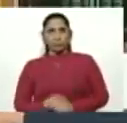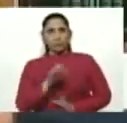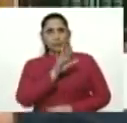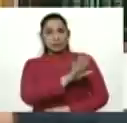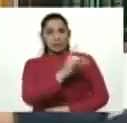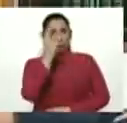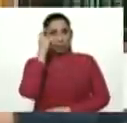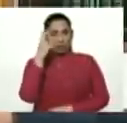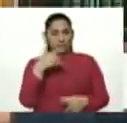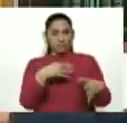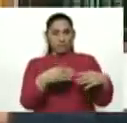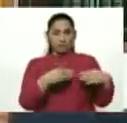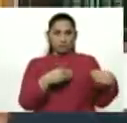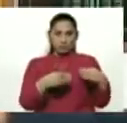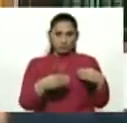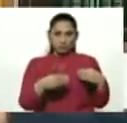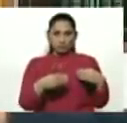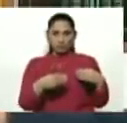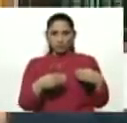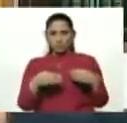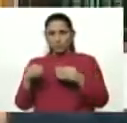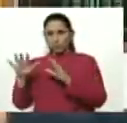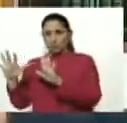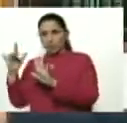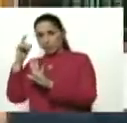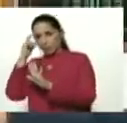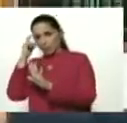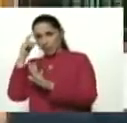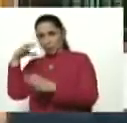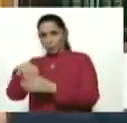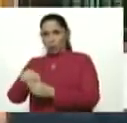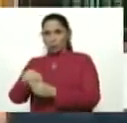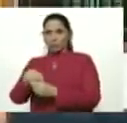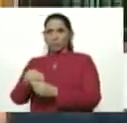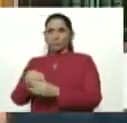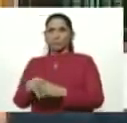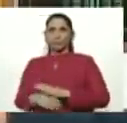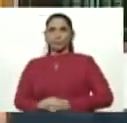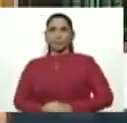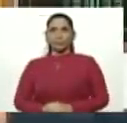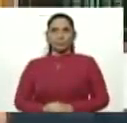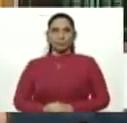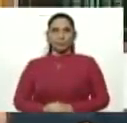5 días de flexibilización y 10 días de cuarentena.